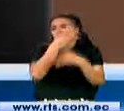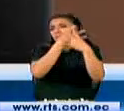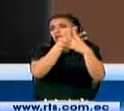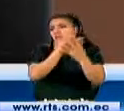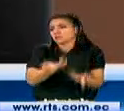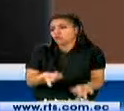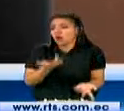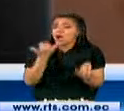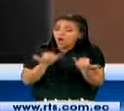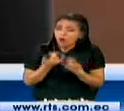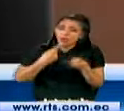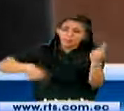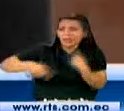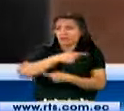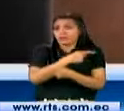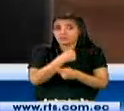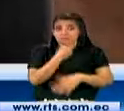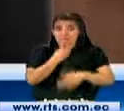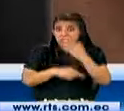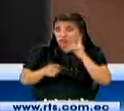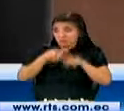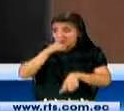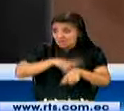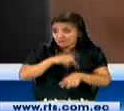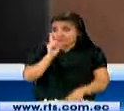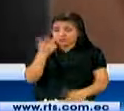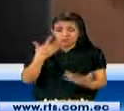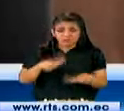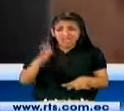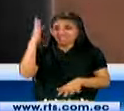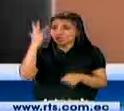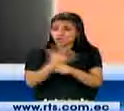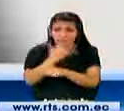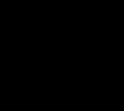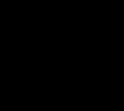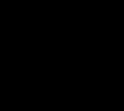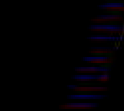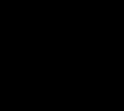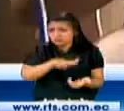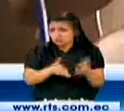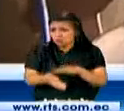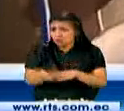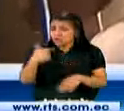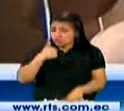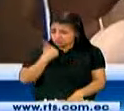quieren matar a mi hijo como de lugar. A mi hijo no es primer atentado, ya constaban 5 atentados que le van haciendo.